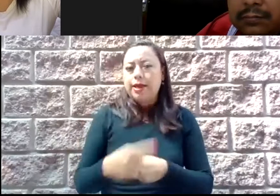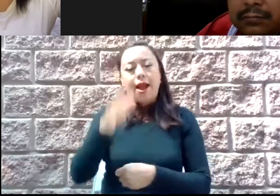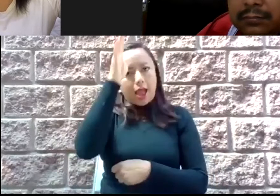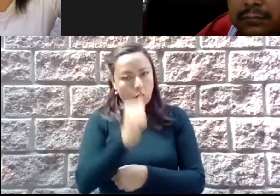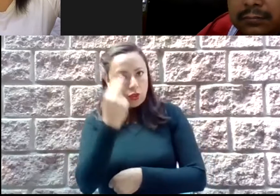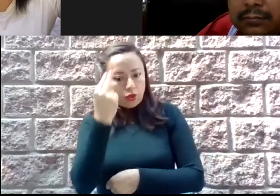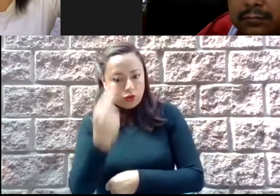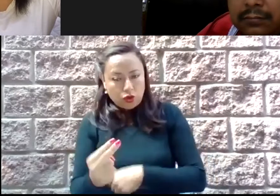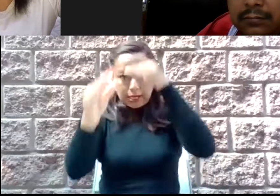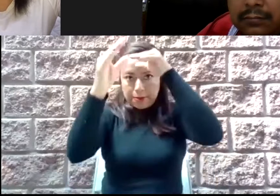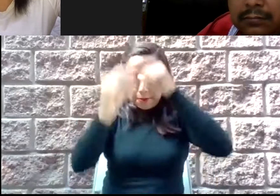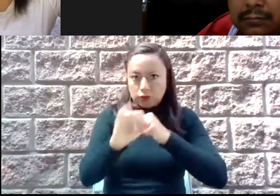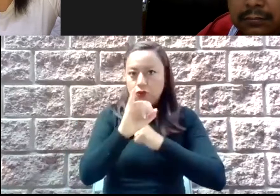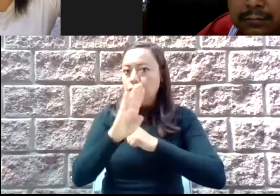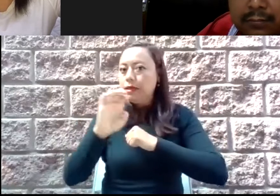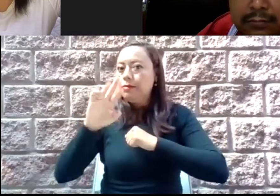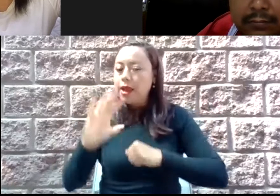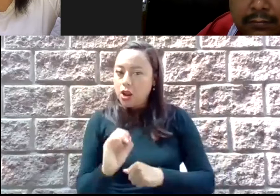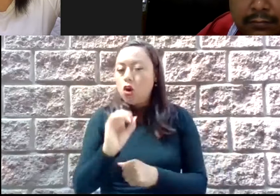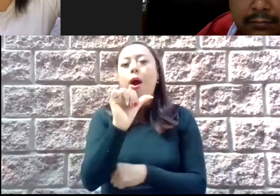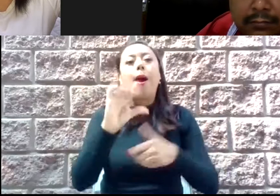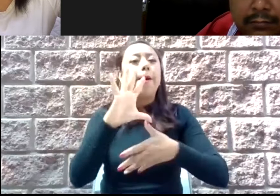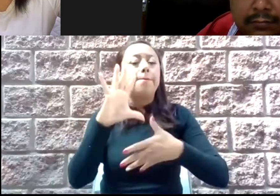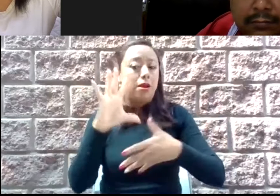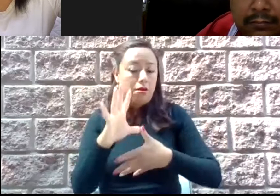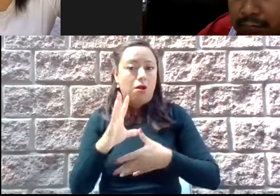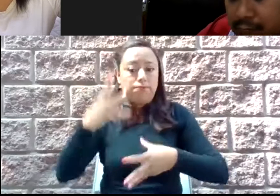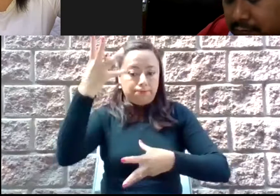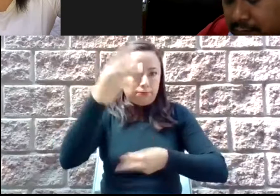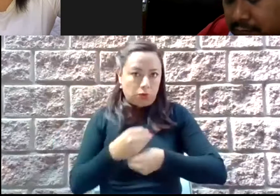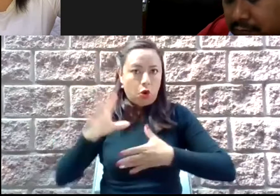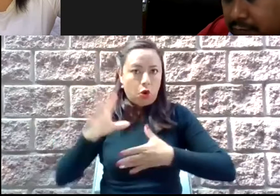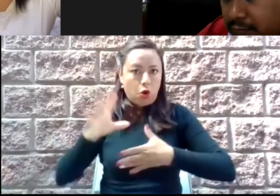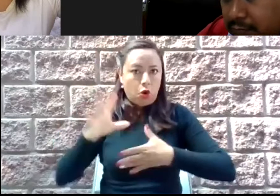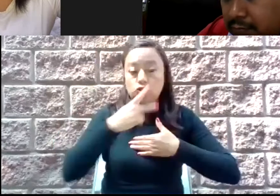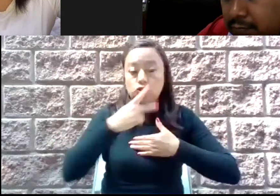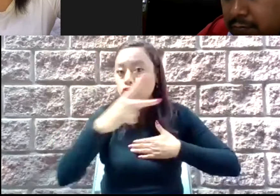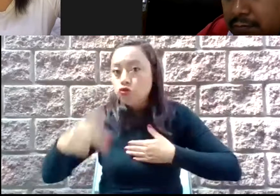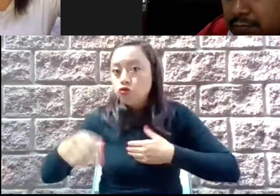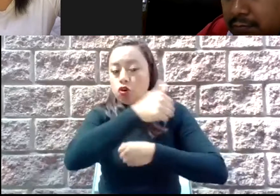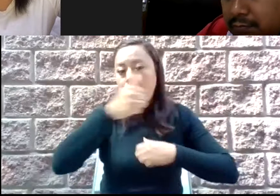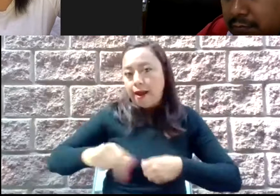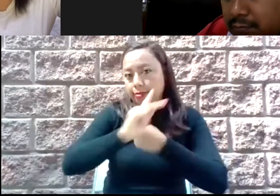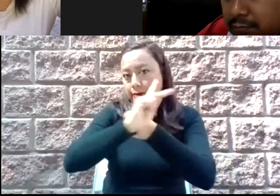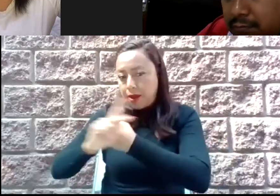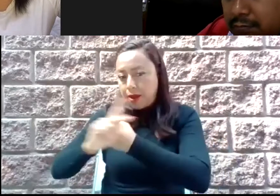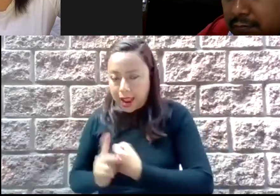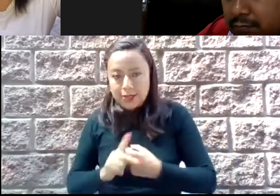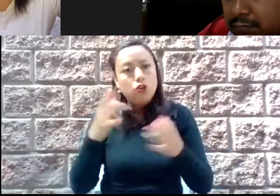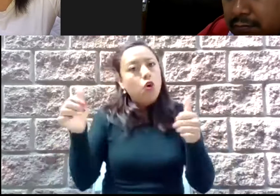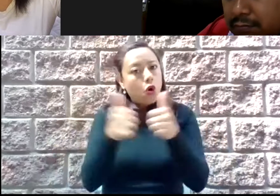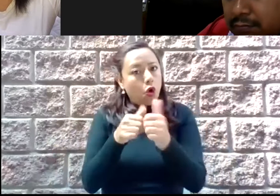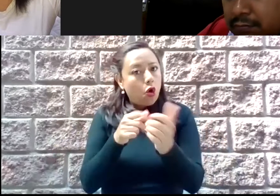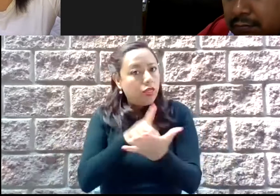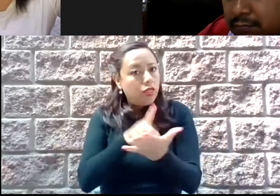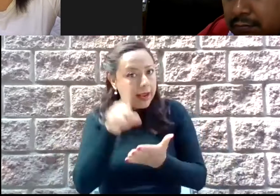Iberoamericano, que incorpora el compromiso de los países con el reconocimiento de los derechos de las personas jóvenes mediante la adecuación